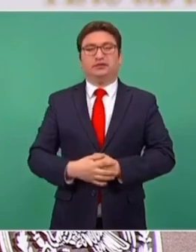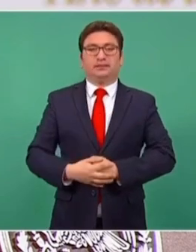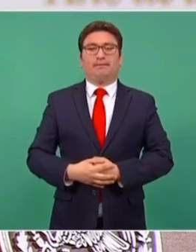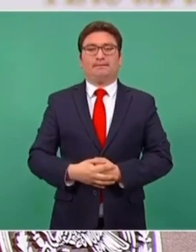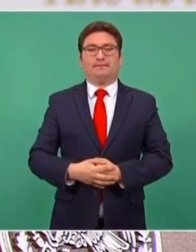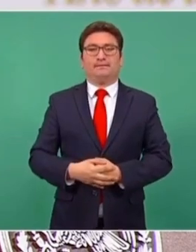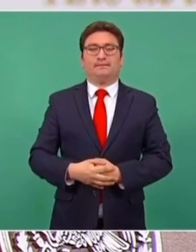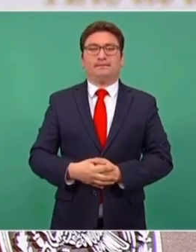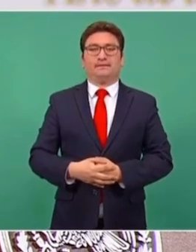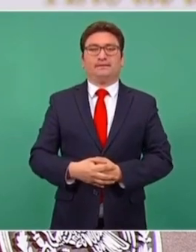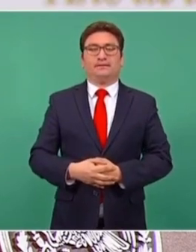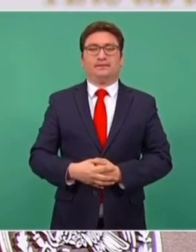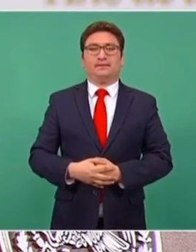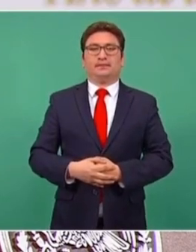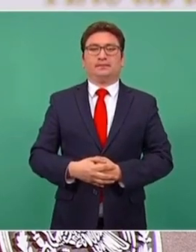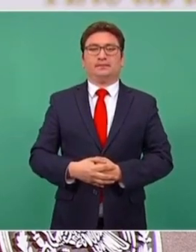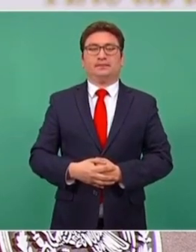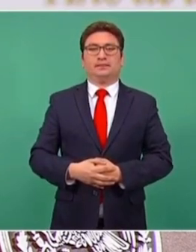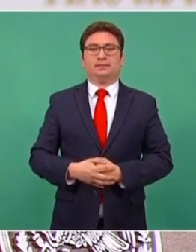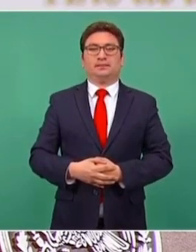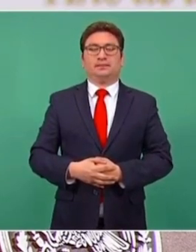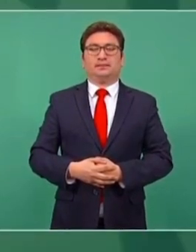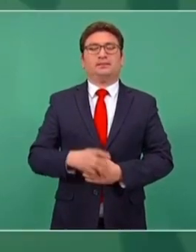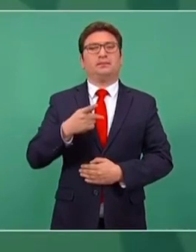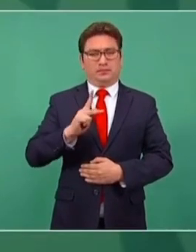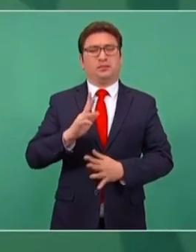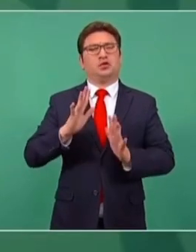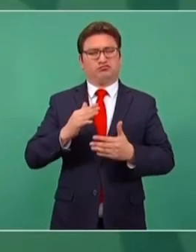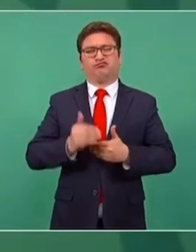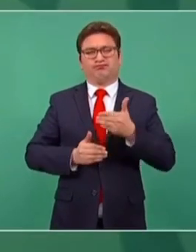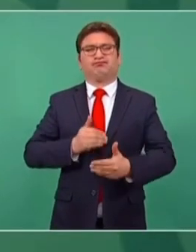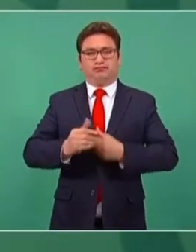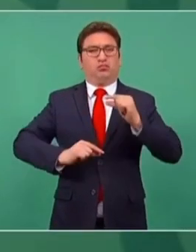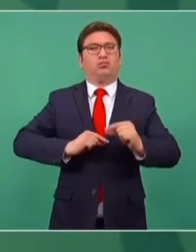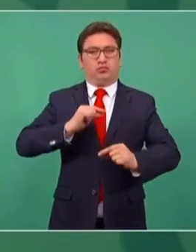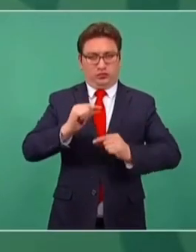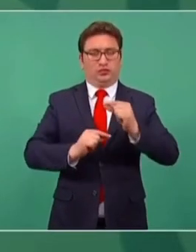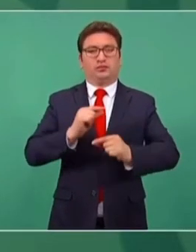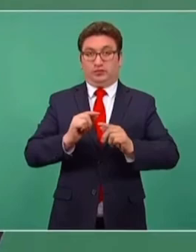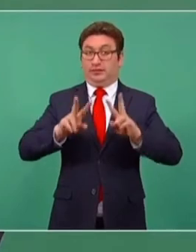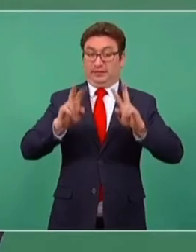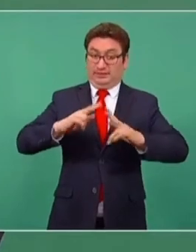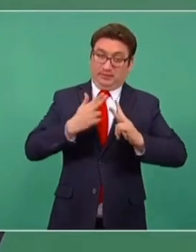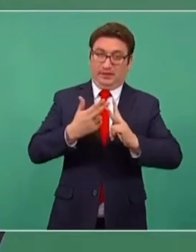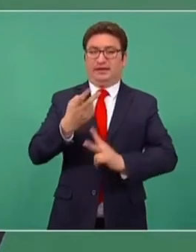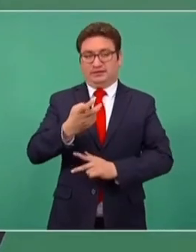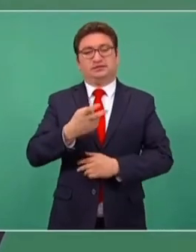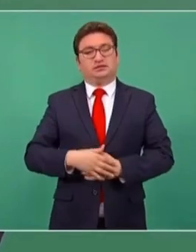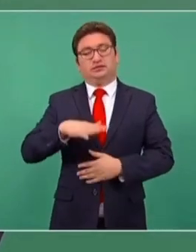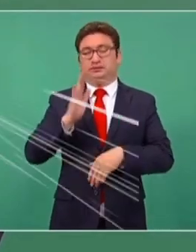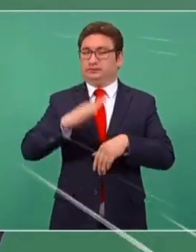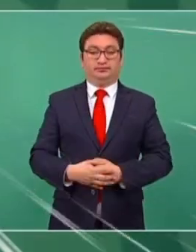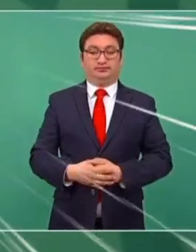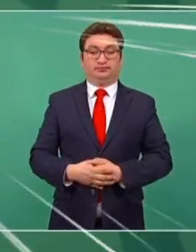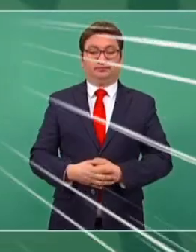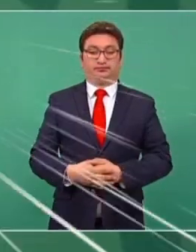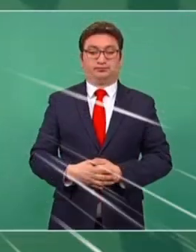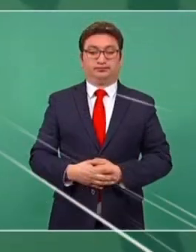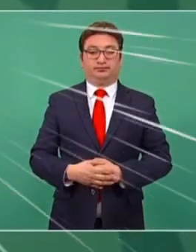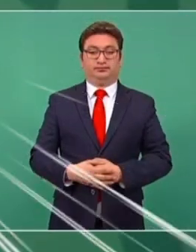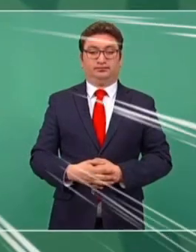ya hemos venido avanzando poco a poco, sobre todo en el caso de homicidios, que es lo más complicado.